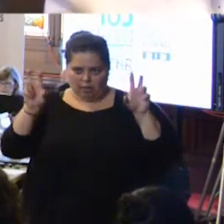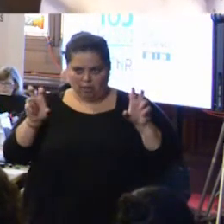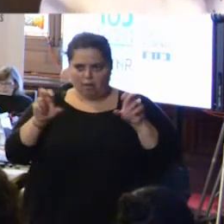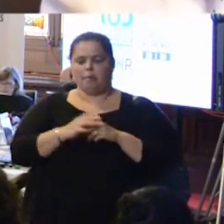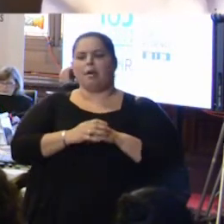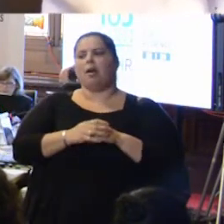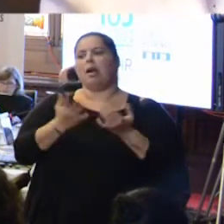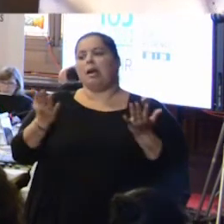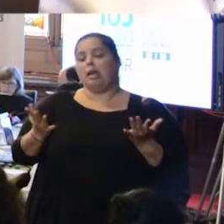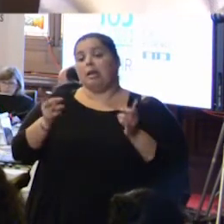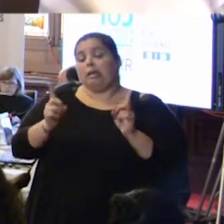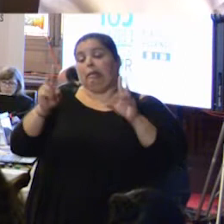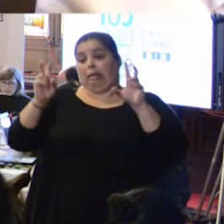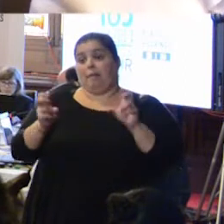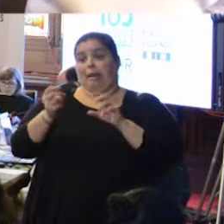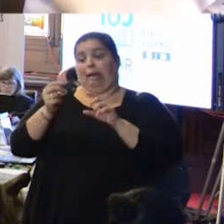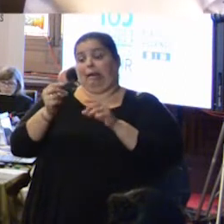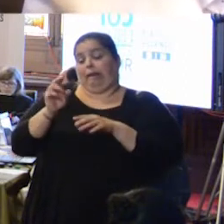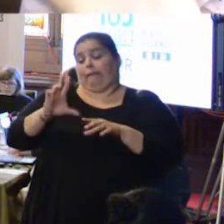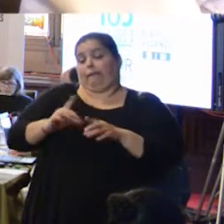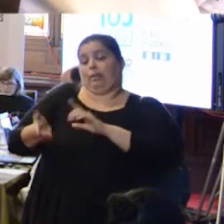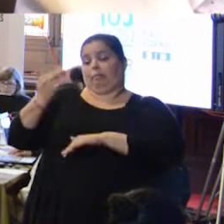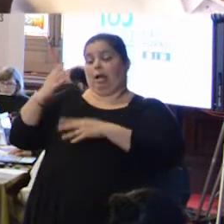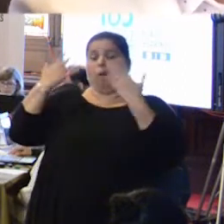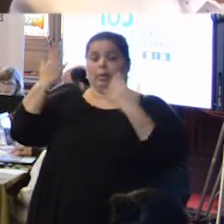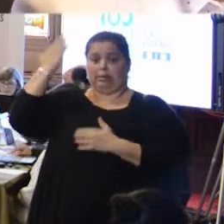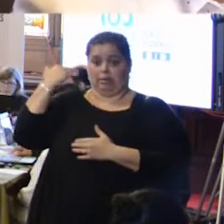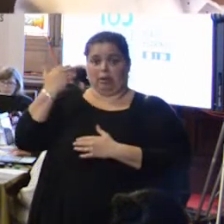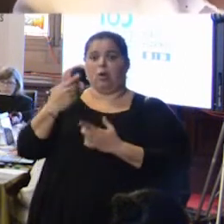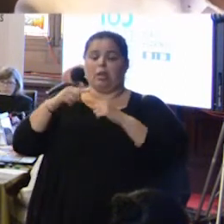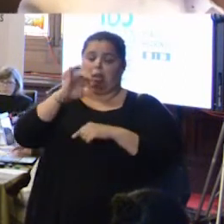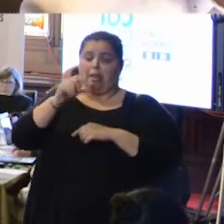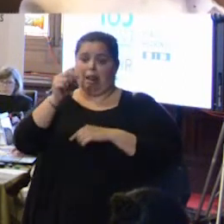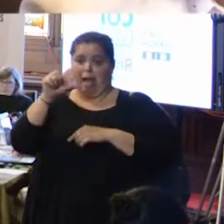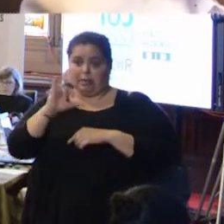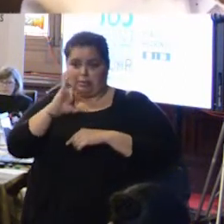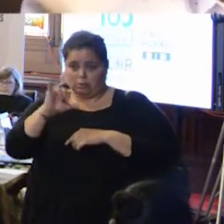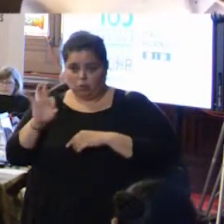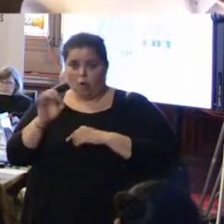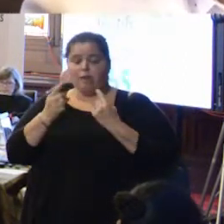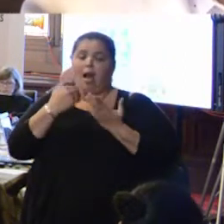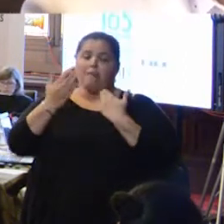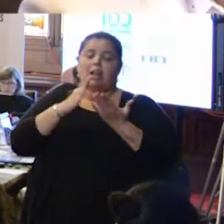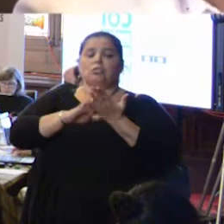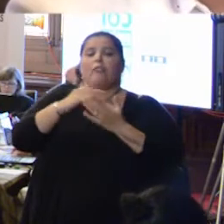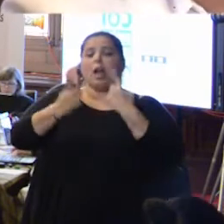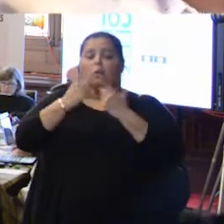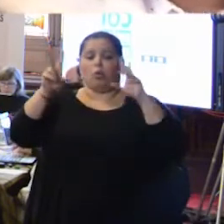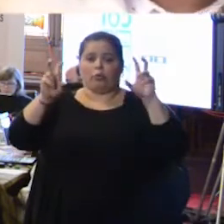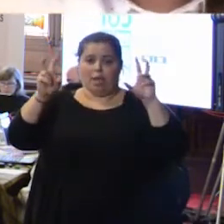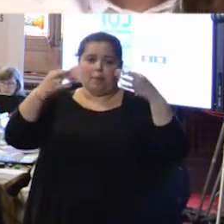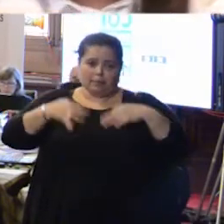la audiencia anterior, y a la licenciada Jessica Lazo, que abordará algunos temas concretos sobre derechos humanos en Panamá.